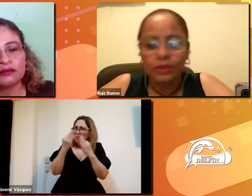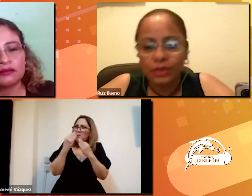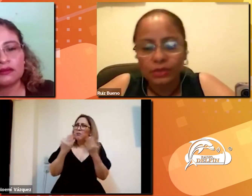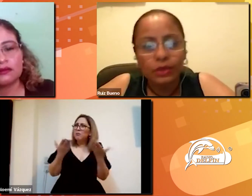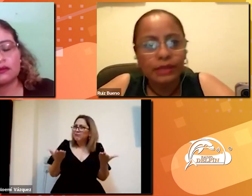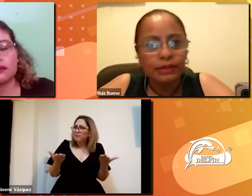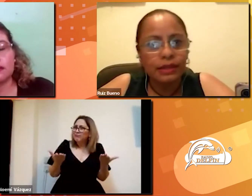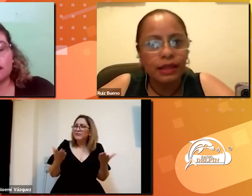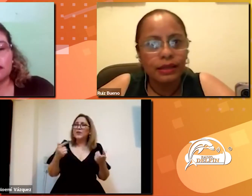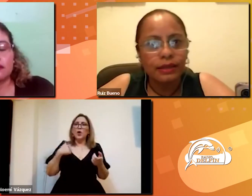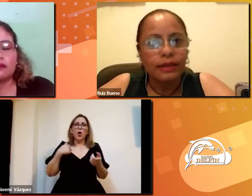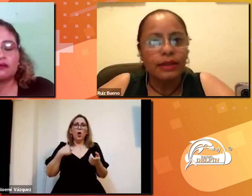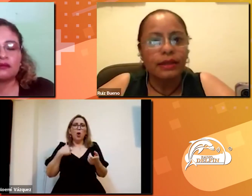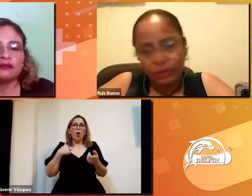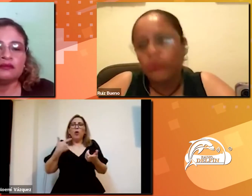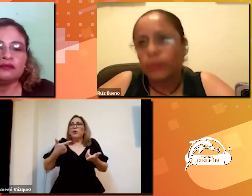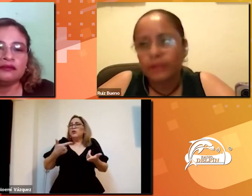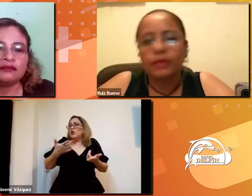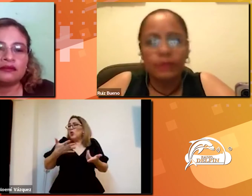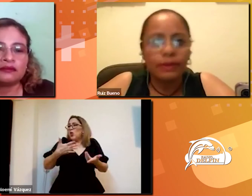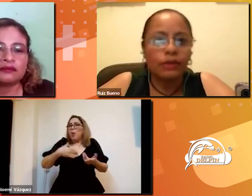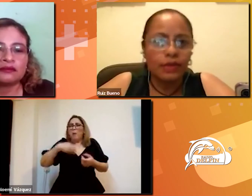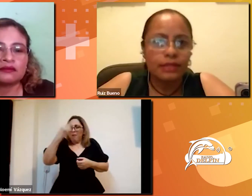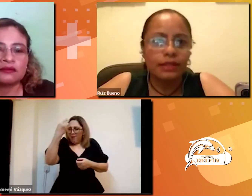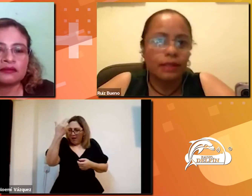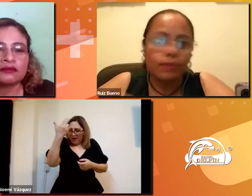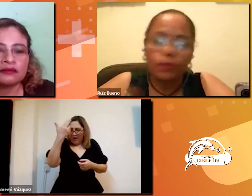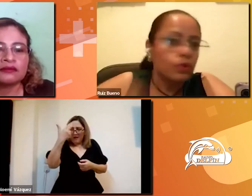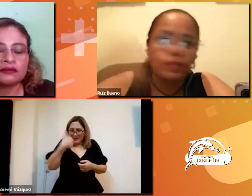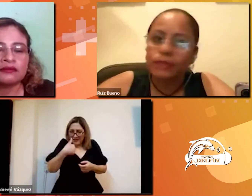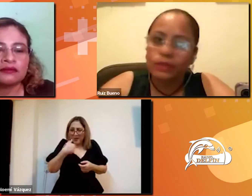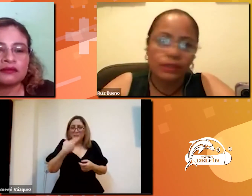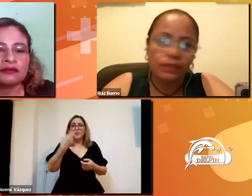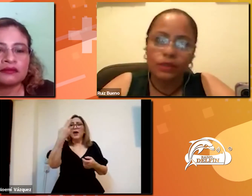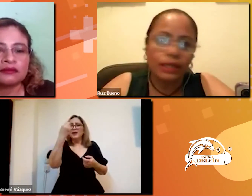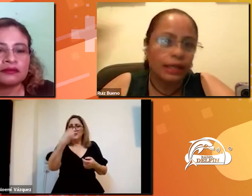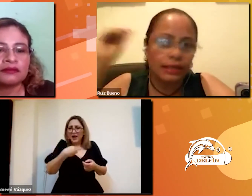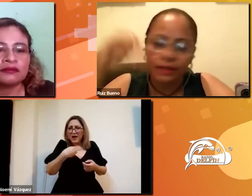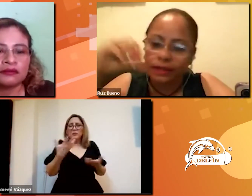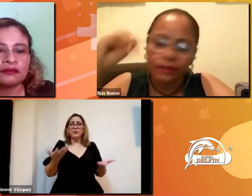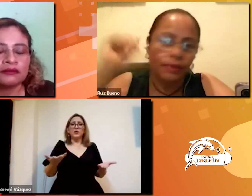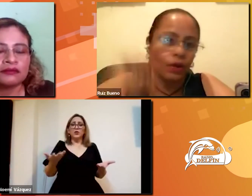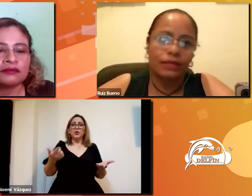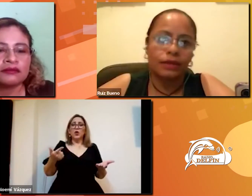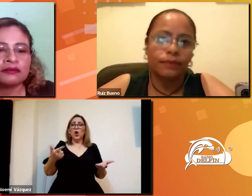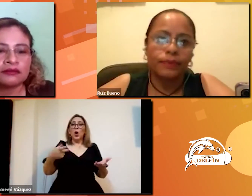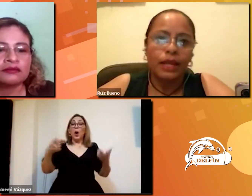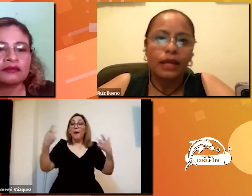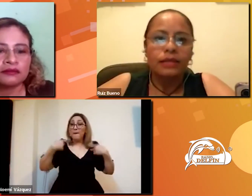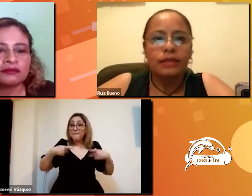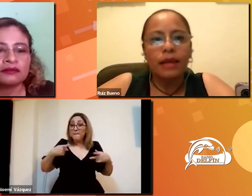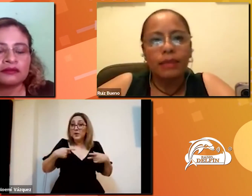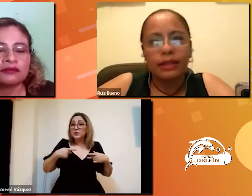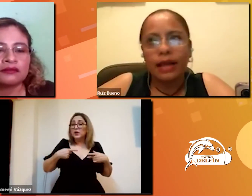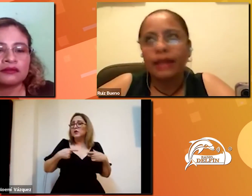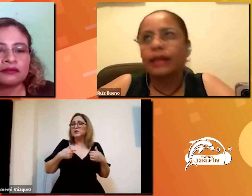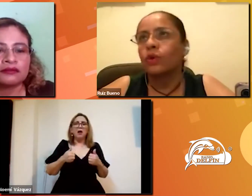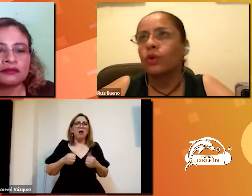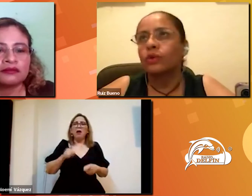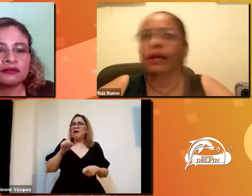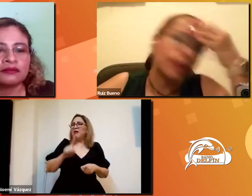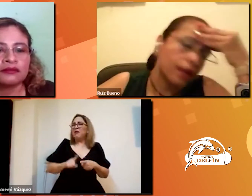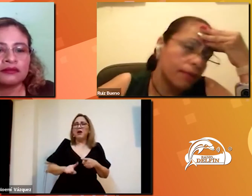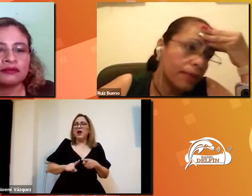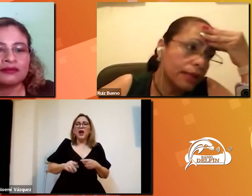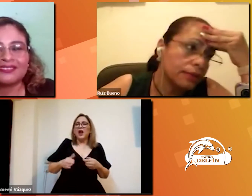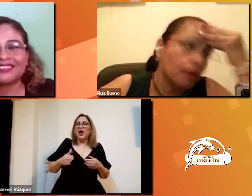las personas con ansiedad, porque estamos hablando de ansiedad, pero muchas personas que no tienen ansiedad también lo hacen. Se hablan de, ay, qué